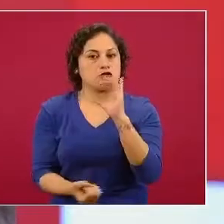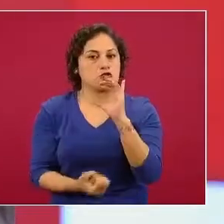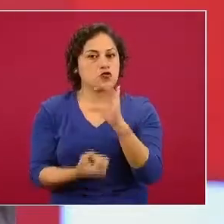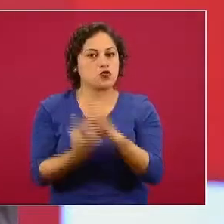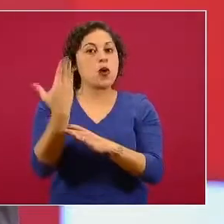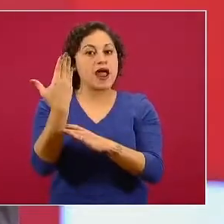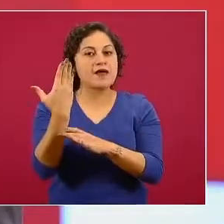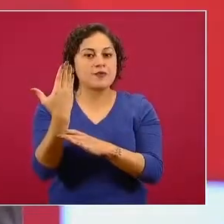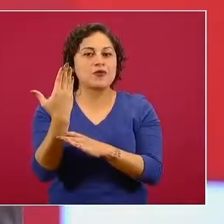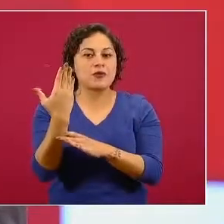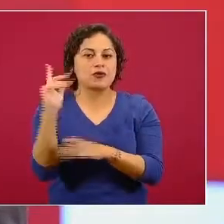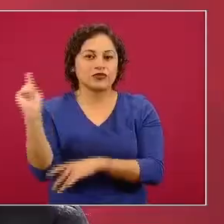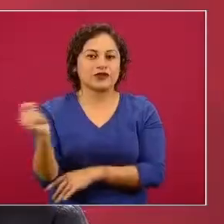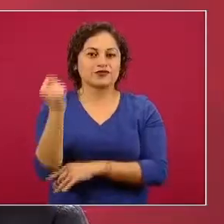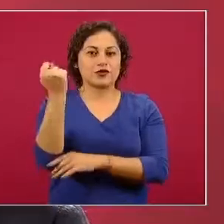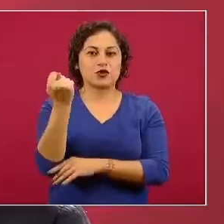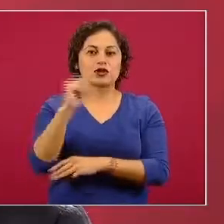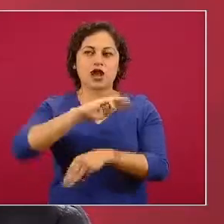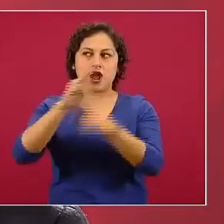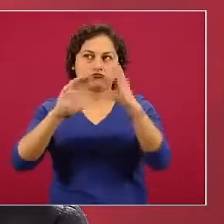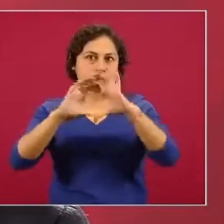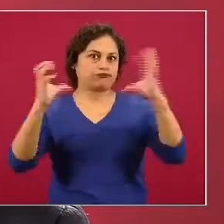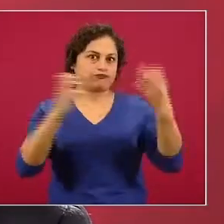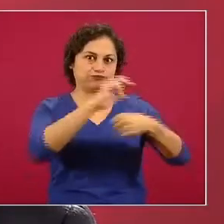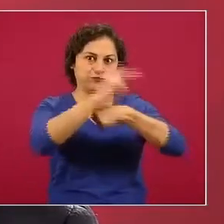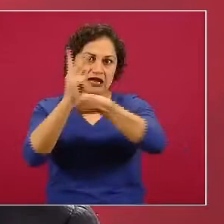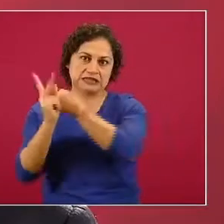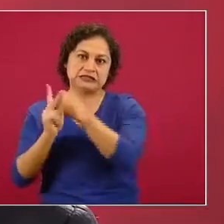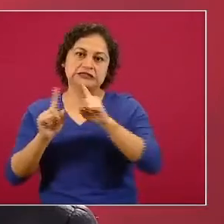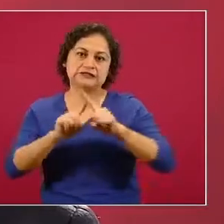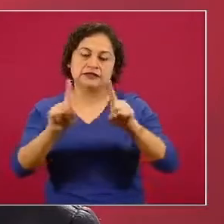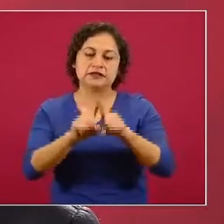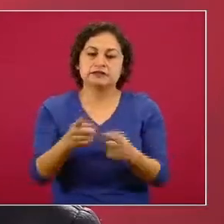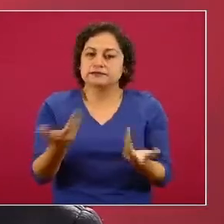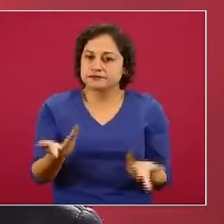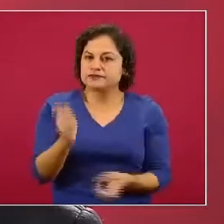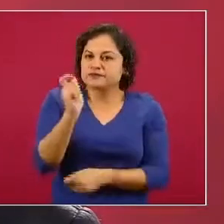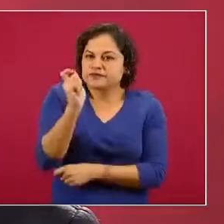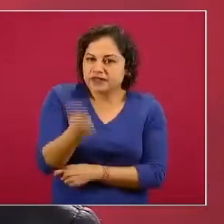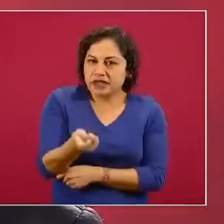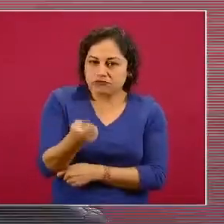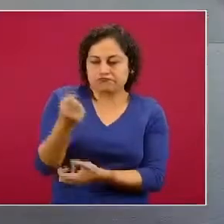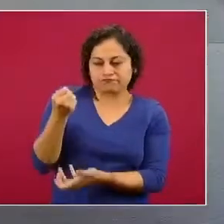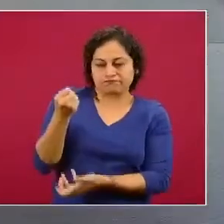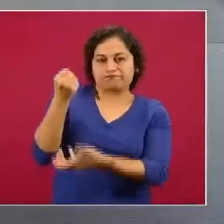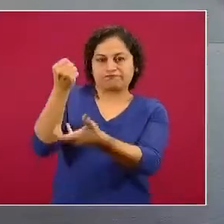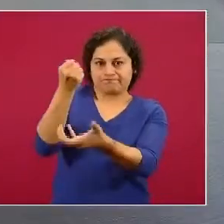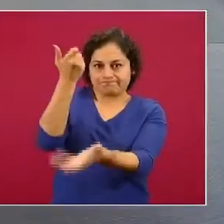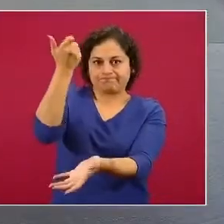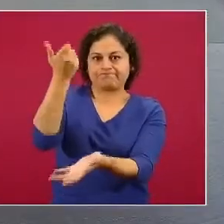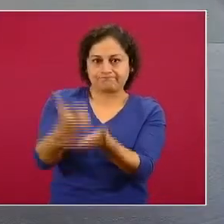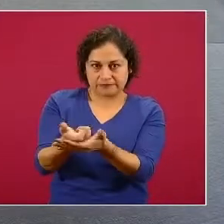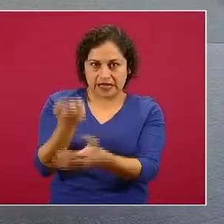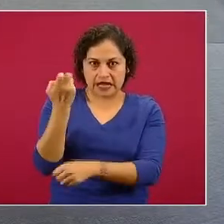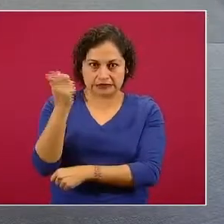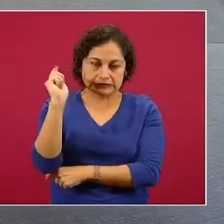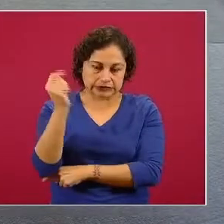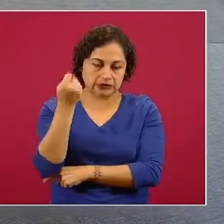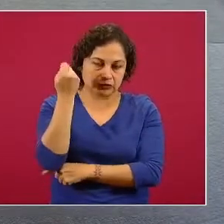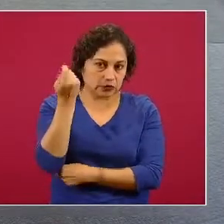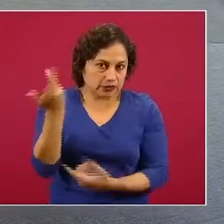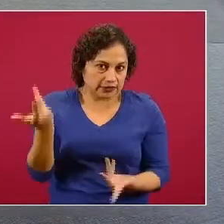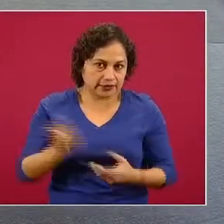en el mundo. Y esto quizá justificaría el invertir en una red de ultracongelación. Ante